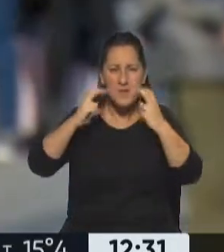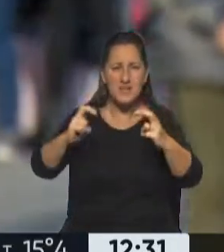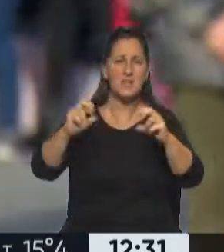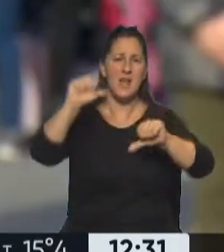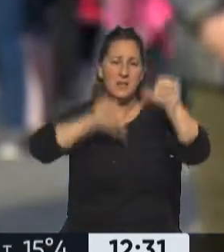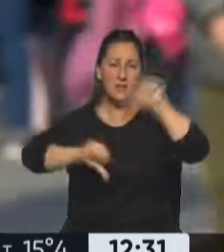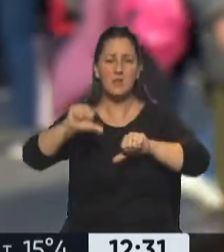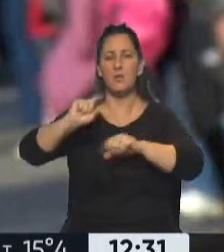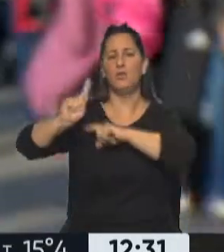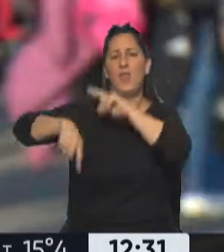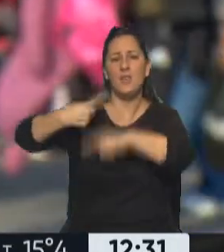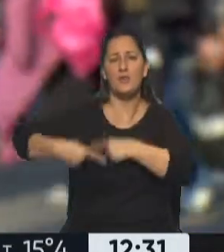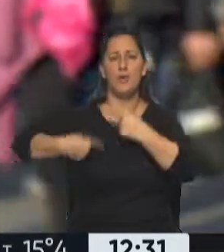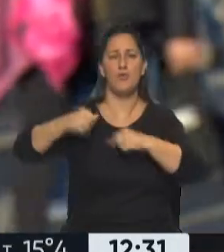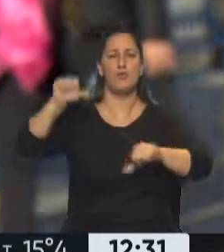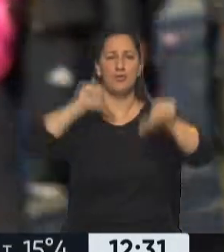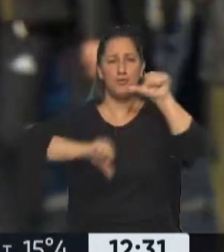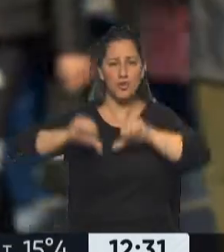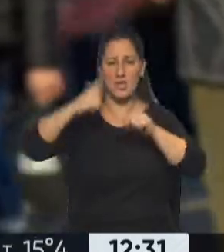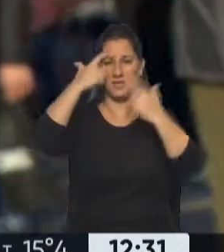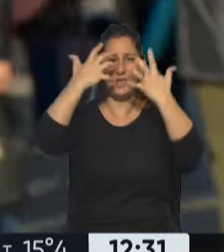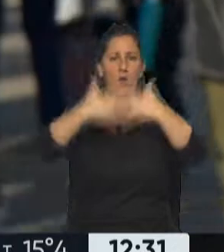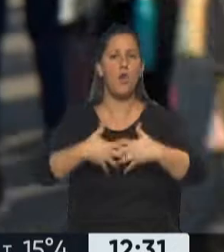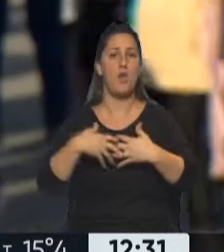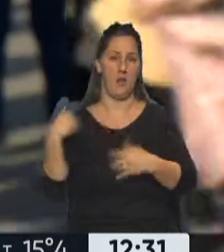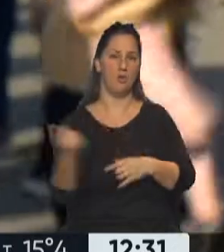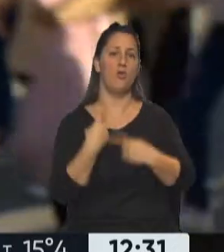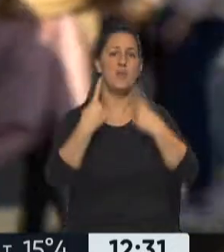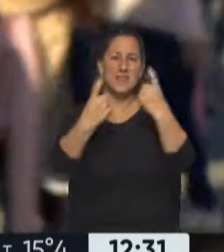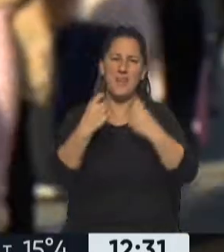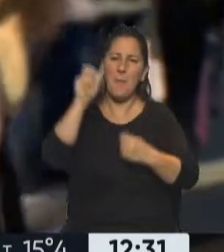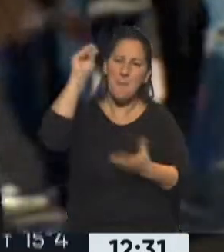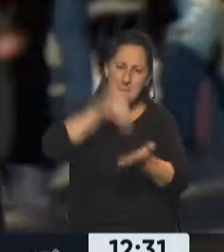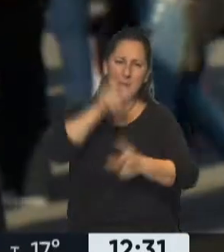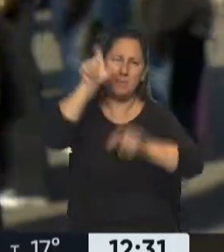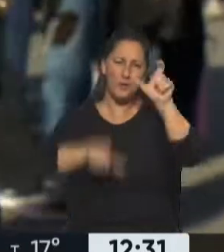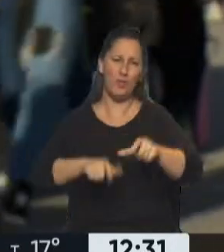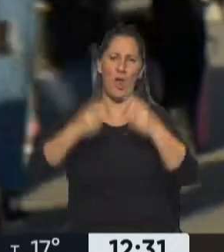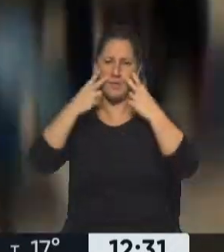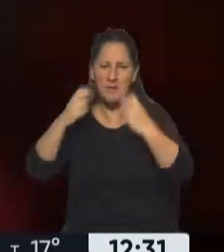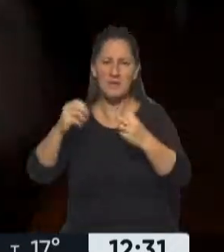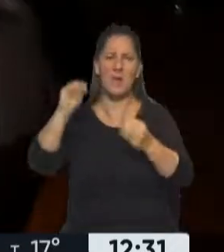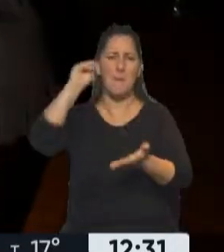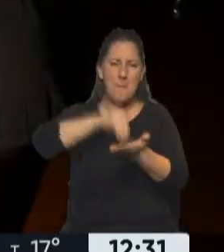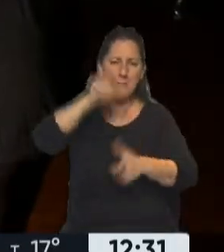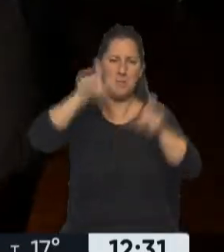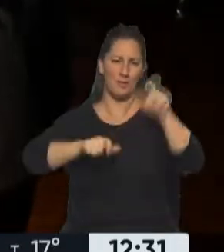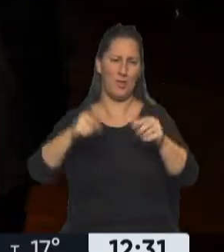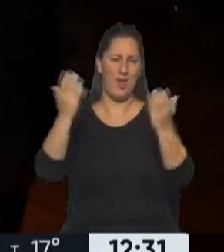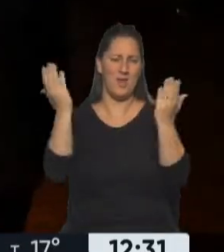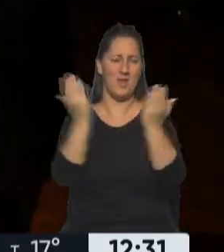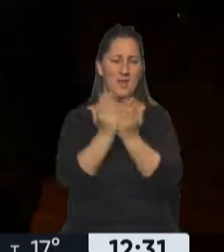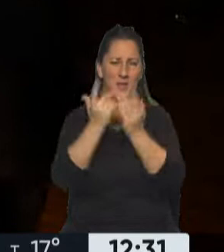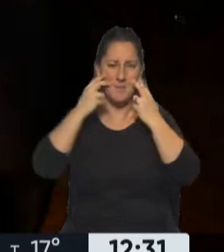tradición enorme en ciencia y tecnología y necesitamos para el futuro más científicos, más investigadores. ¿Cómo hacerlo? Bueno,